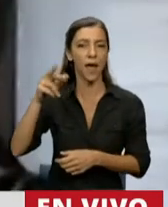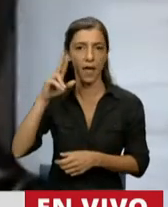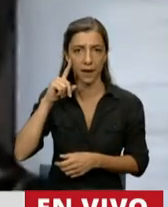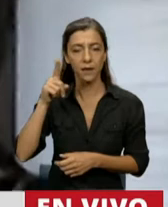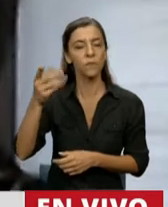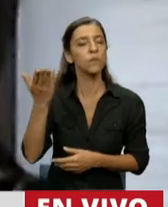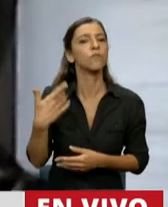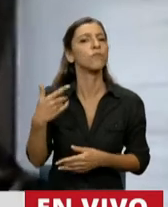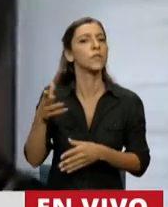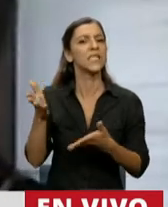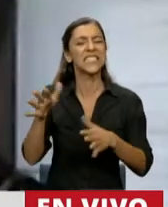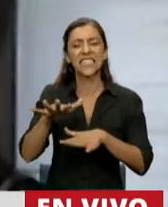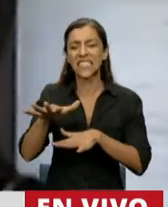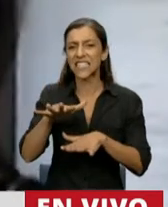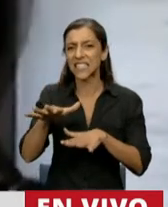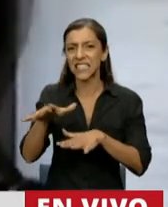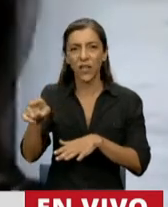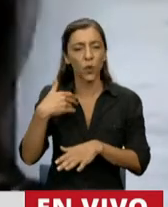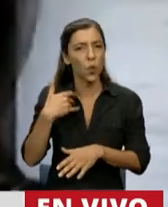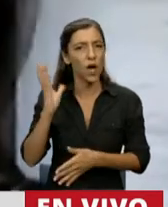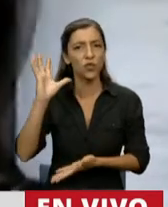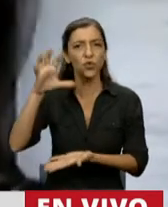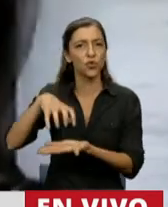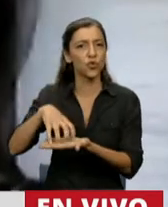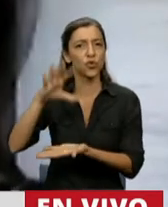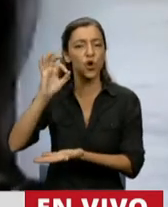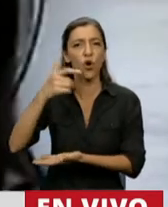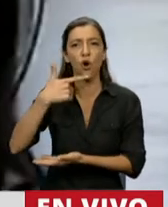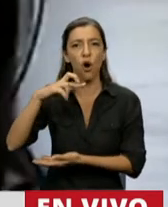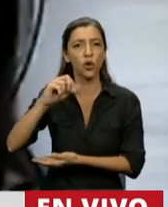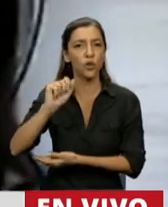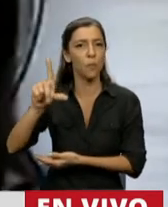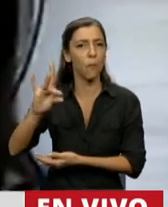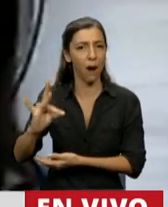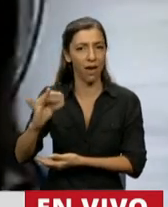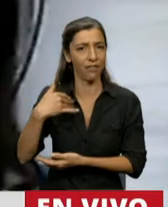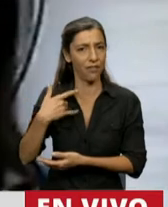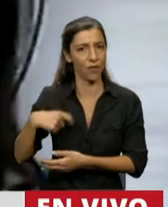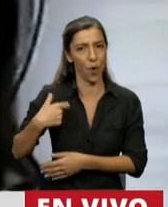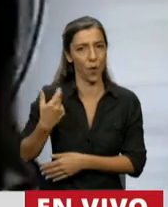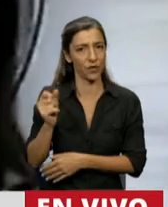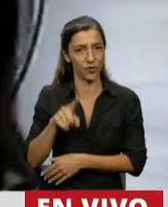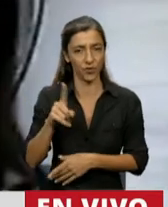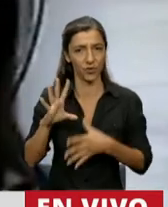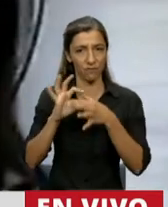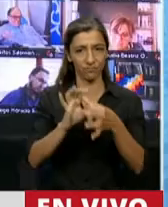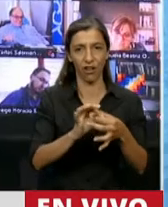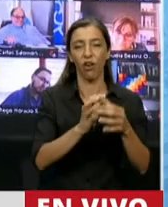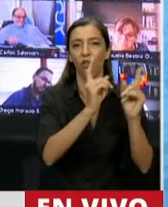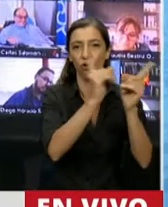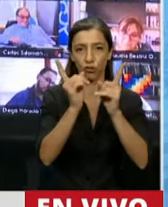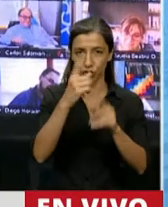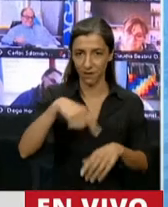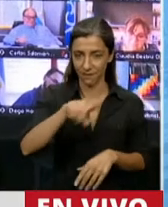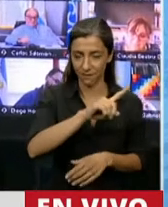se encuentra la obra social para la actividad docente OSPLAT. Como es de público conocimiento, la obra social para